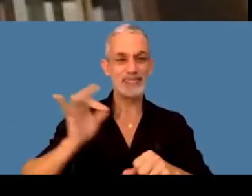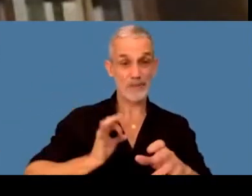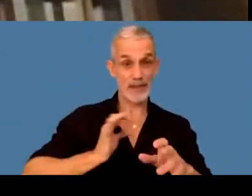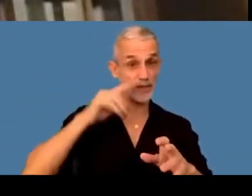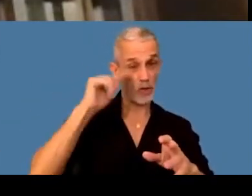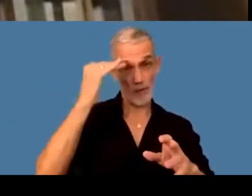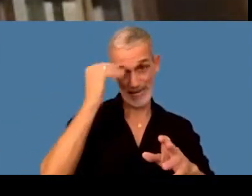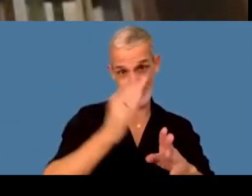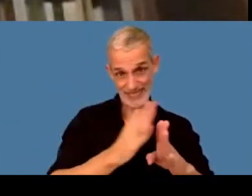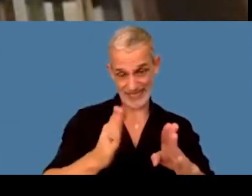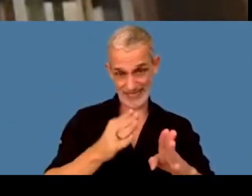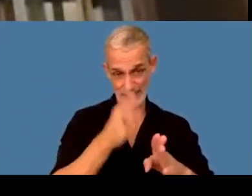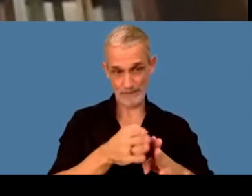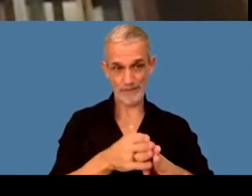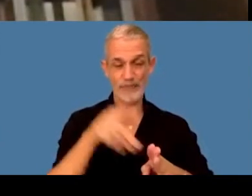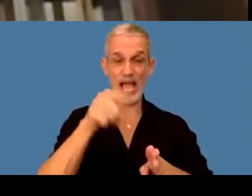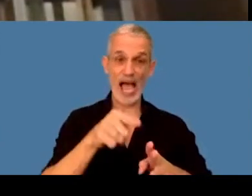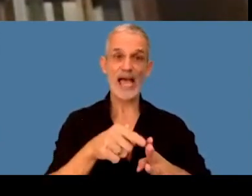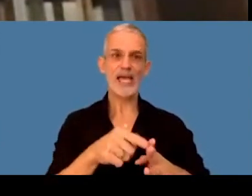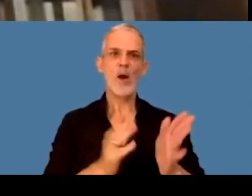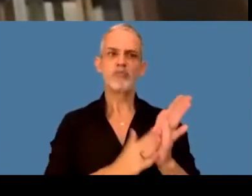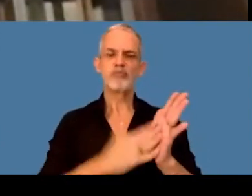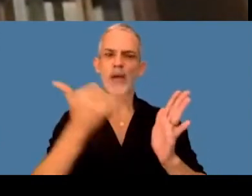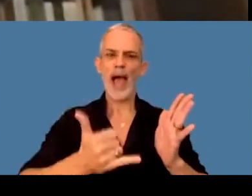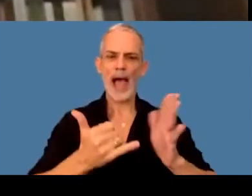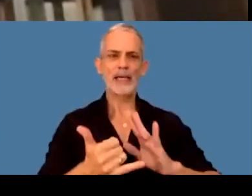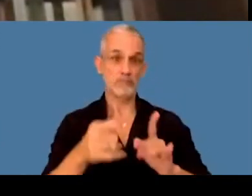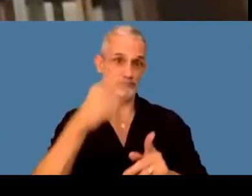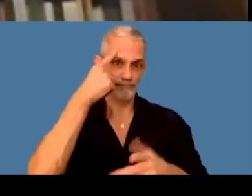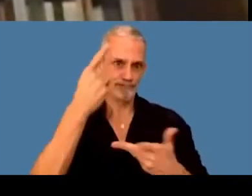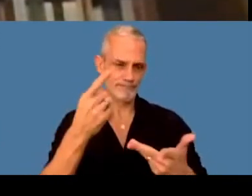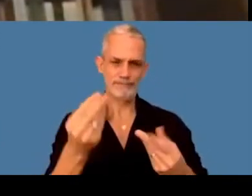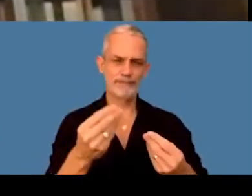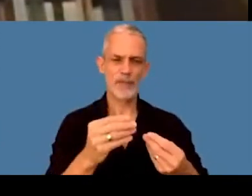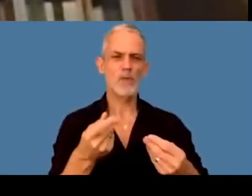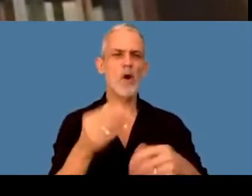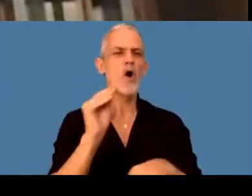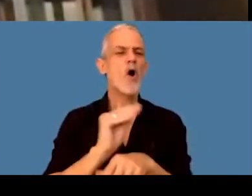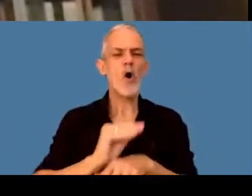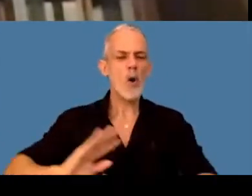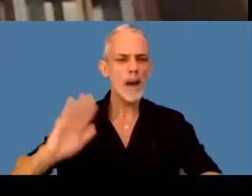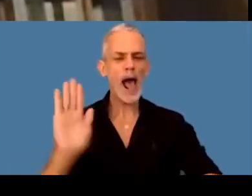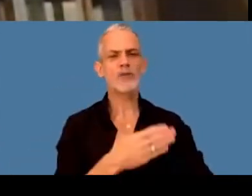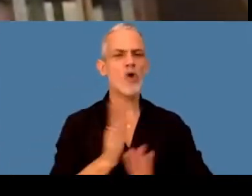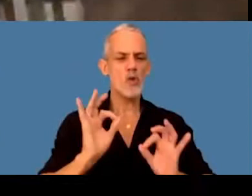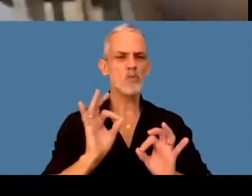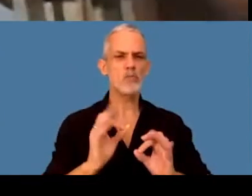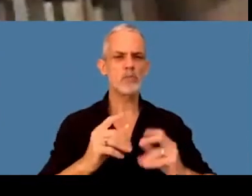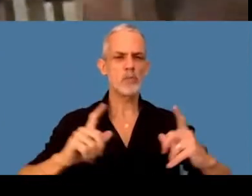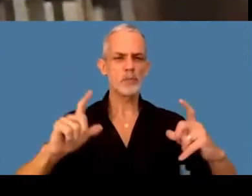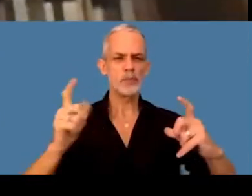2015, porque ahí es verificable. Ustedes piensen que de una cobertura convencional muy reducida se